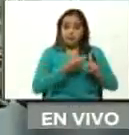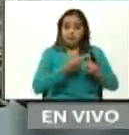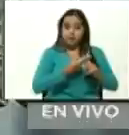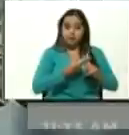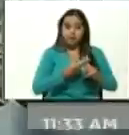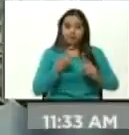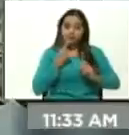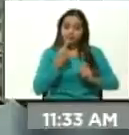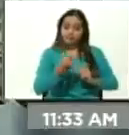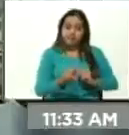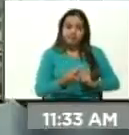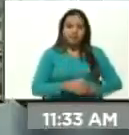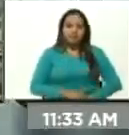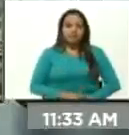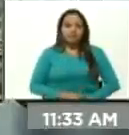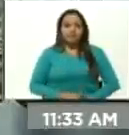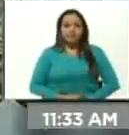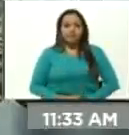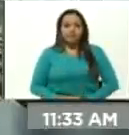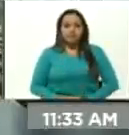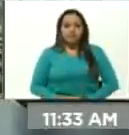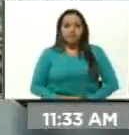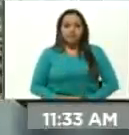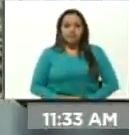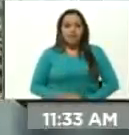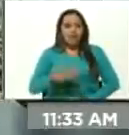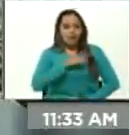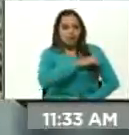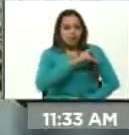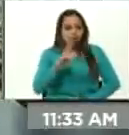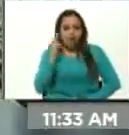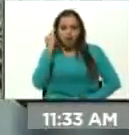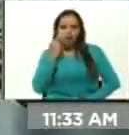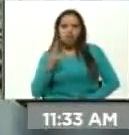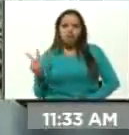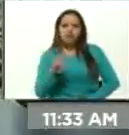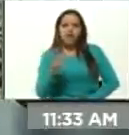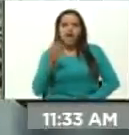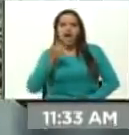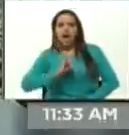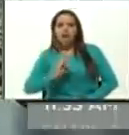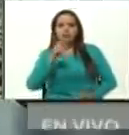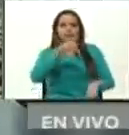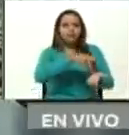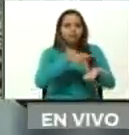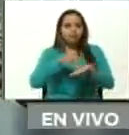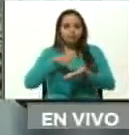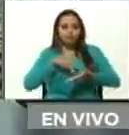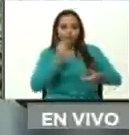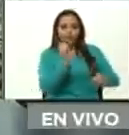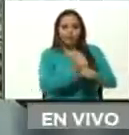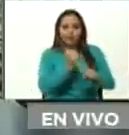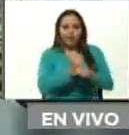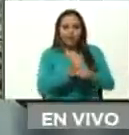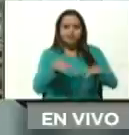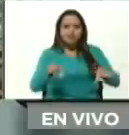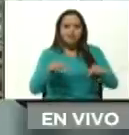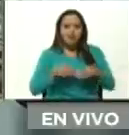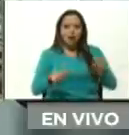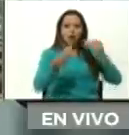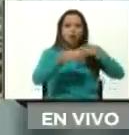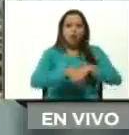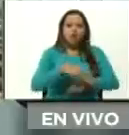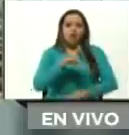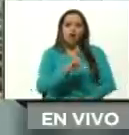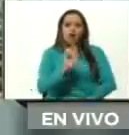que decir entonces es que la República Bolivariana de Venezuela ha estado parte del Estatuto de Roma